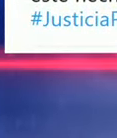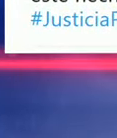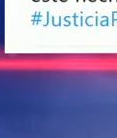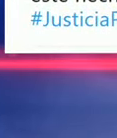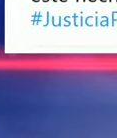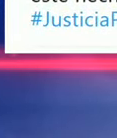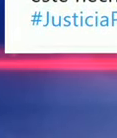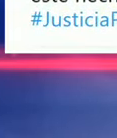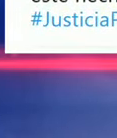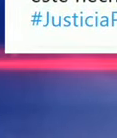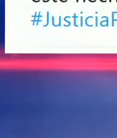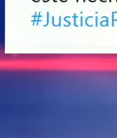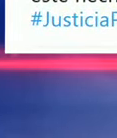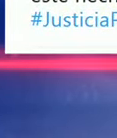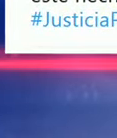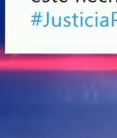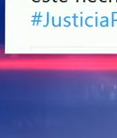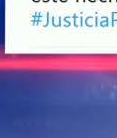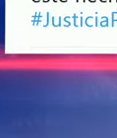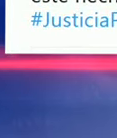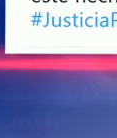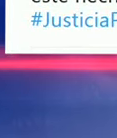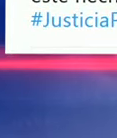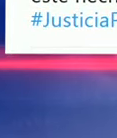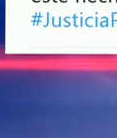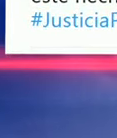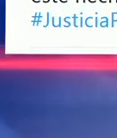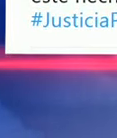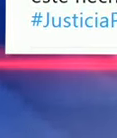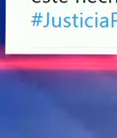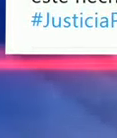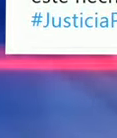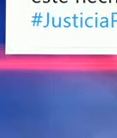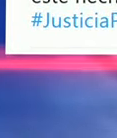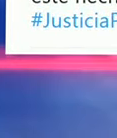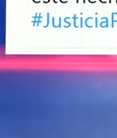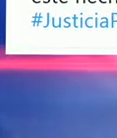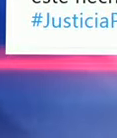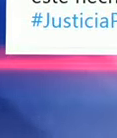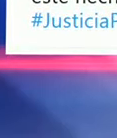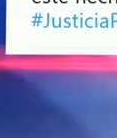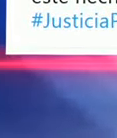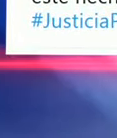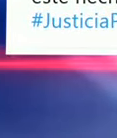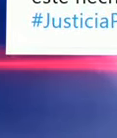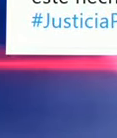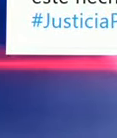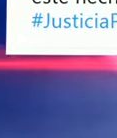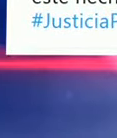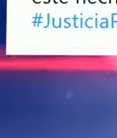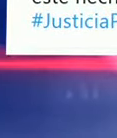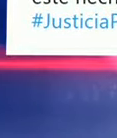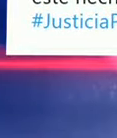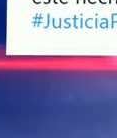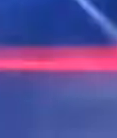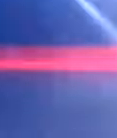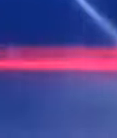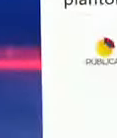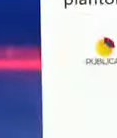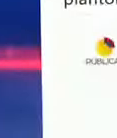los padres y familiares de Emilia. Noticia que enluta a una familia y al país. Pedimos que este hecho no quede en la